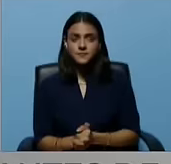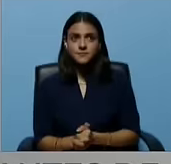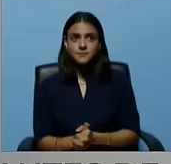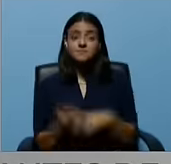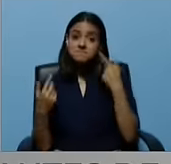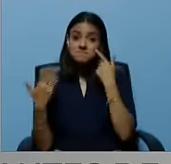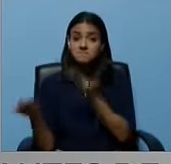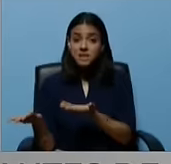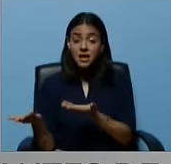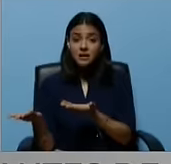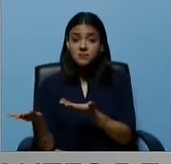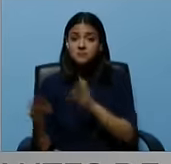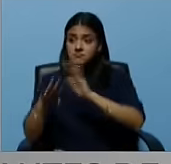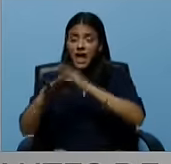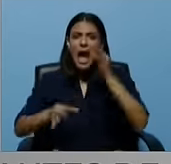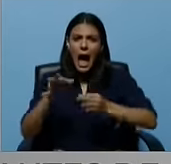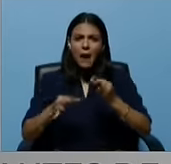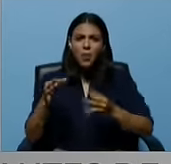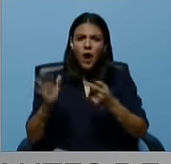Mire, señor Aro,